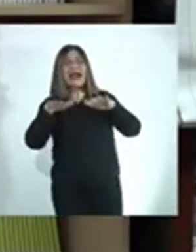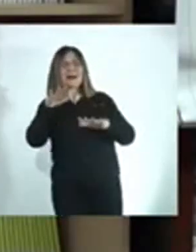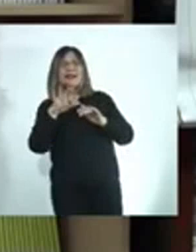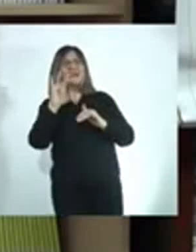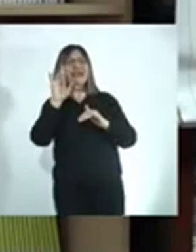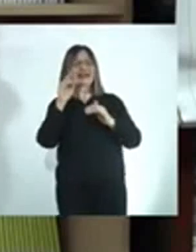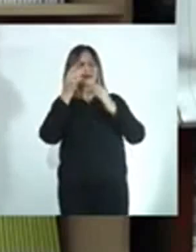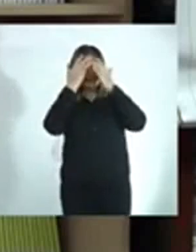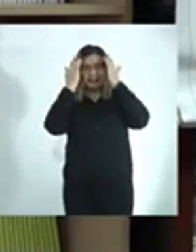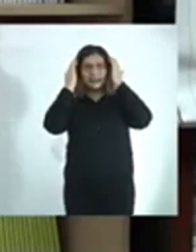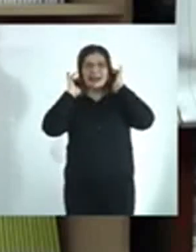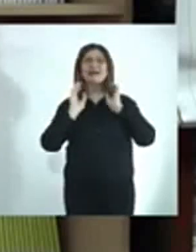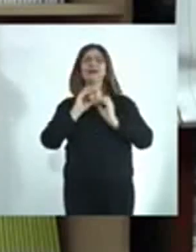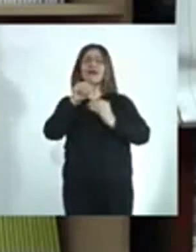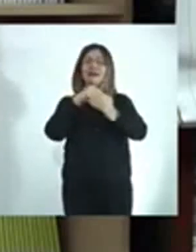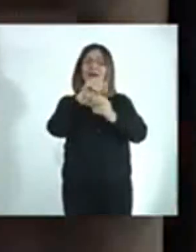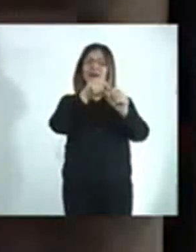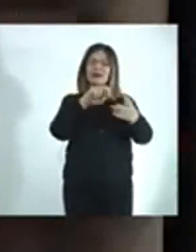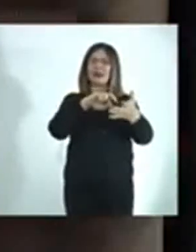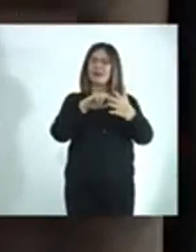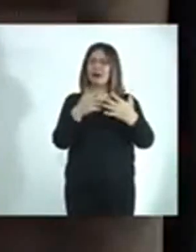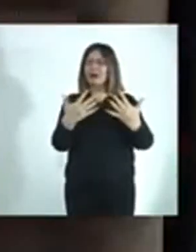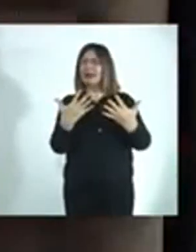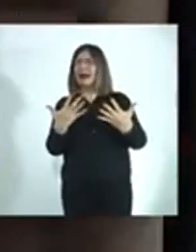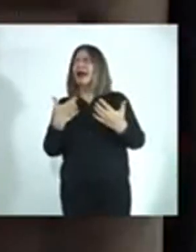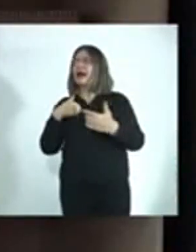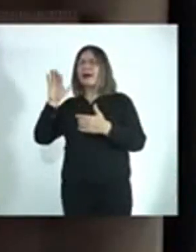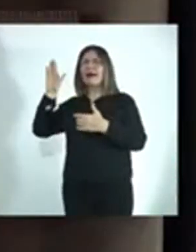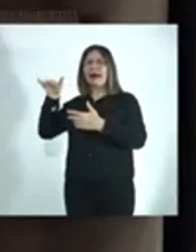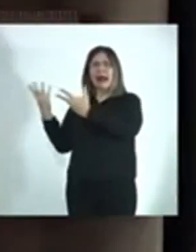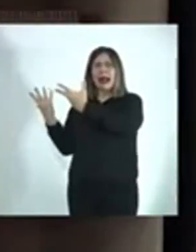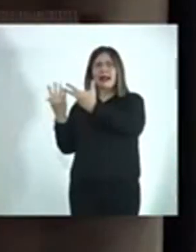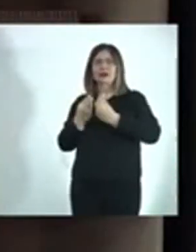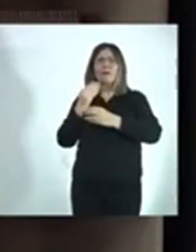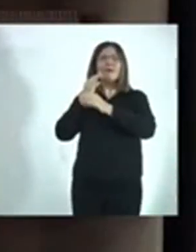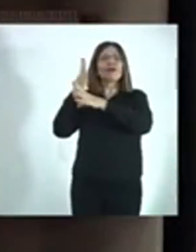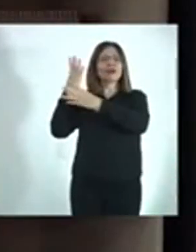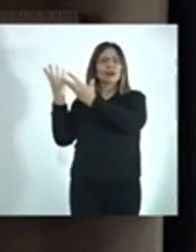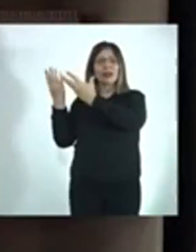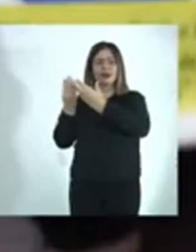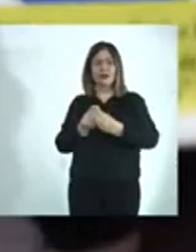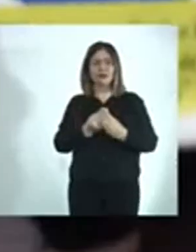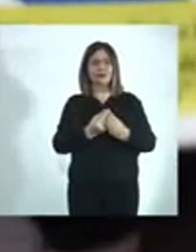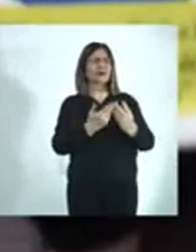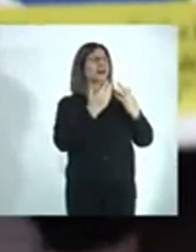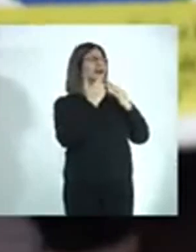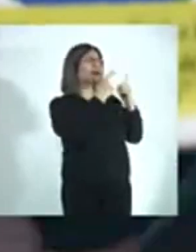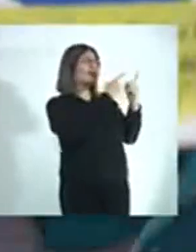situaciones límites se puede buscar ayuda. Yo le agradezco a ella por nunca abandonarnos.